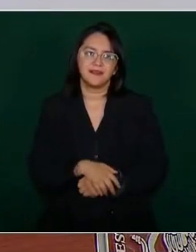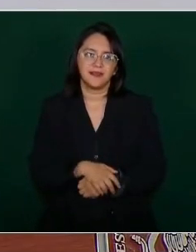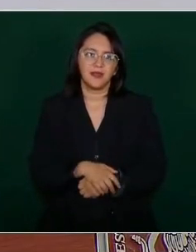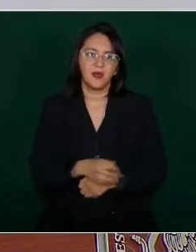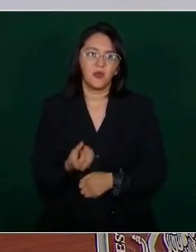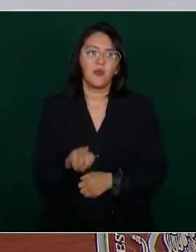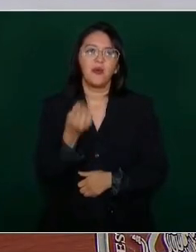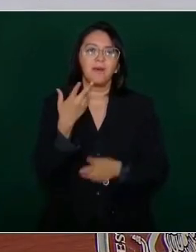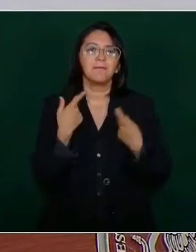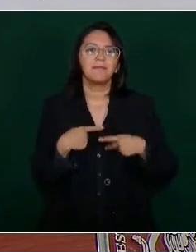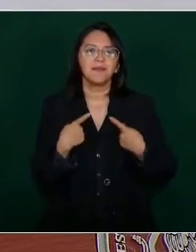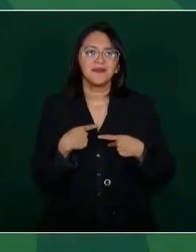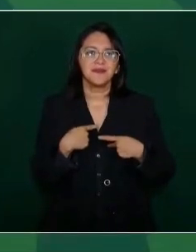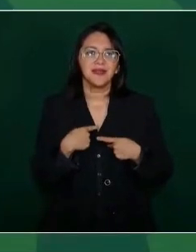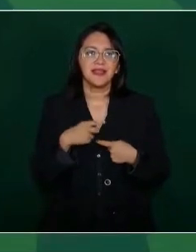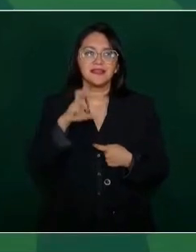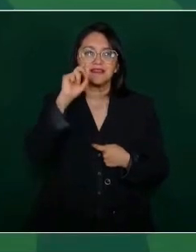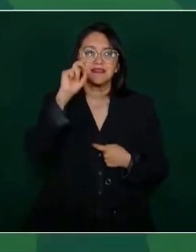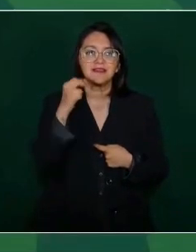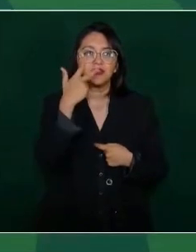alrededor de 38,000